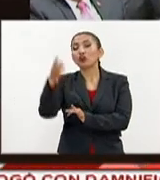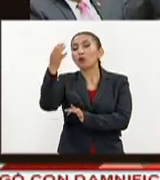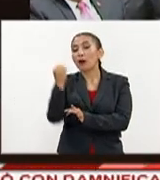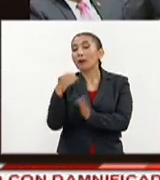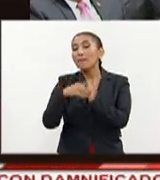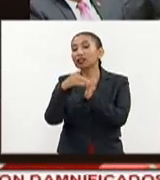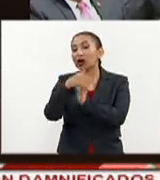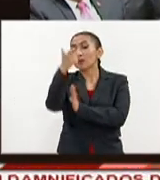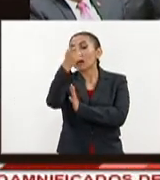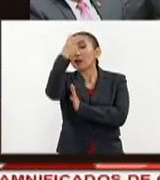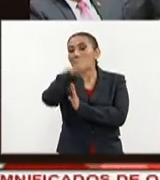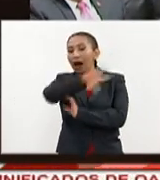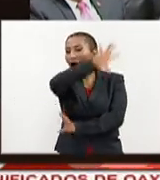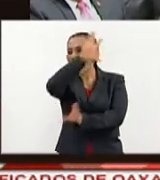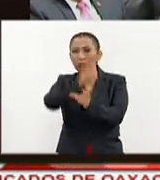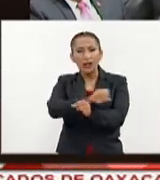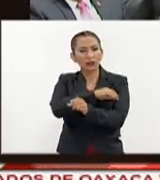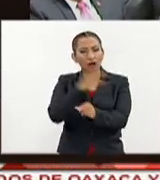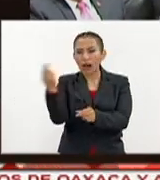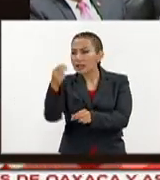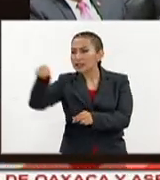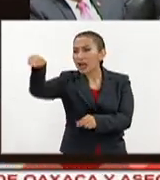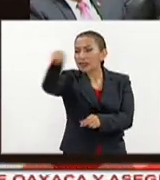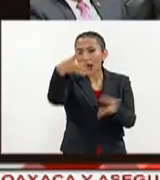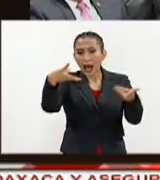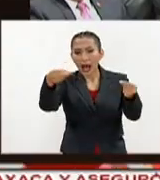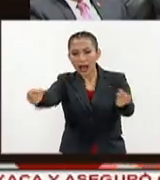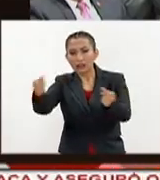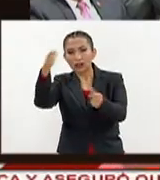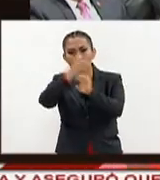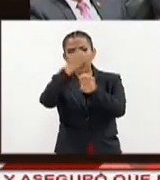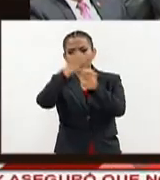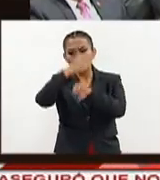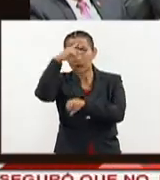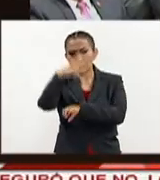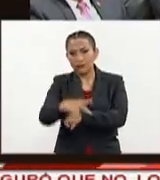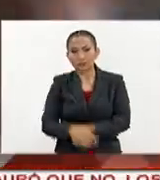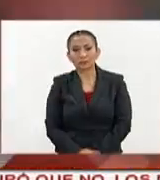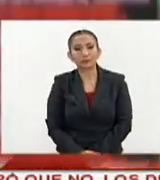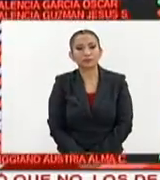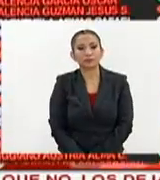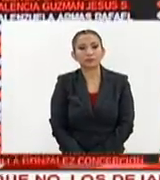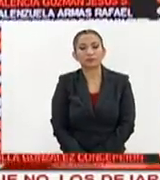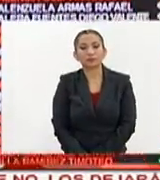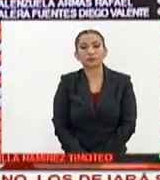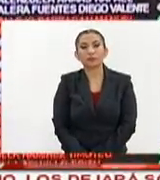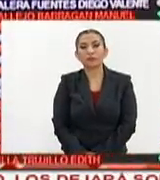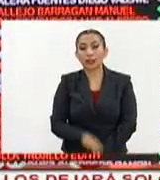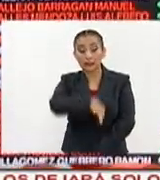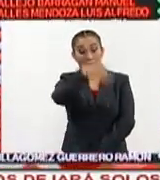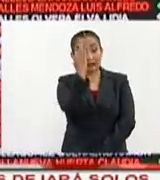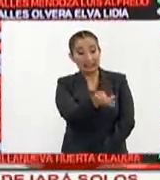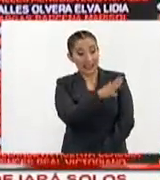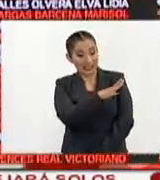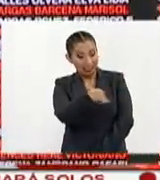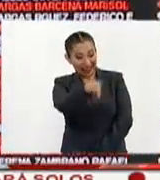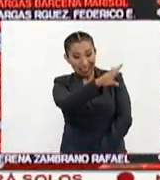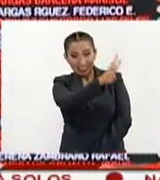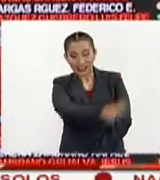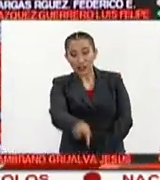2.902.721.9 millones de pesos para cubrir las necesidades de gasto de las entidades federativas. Tras ser aprobado en lo general